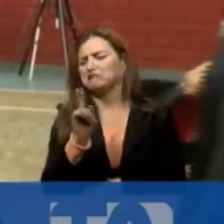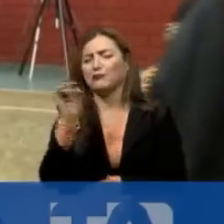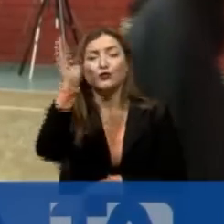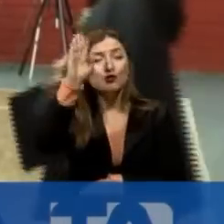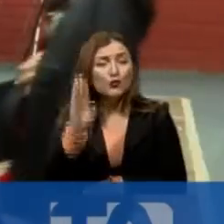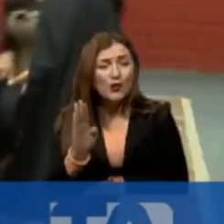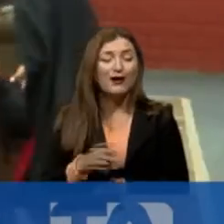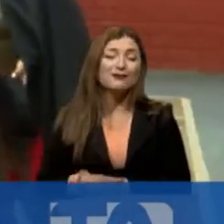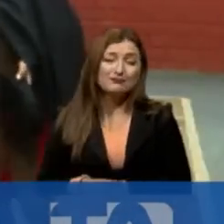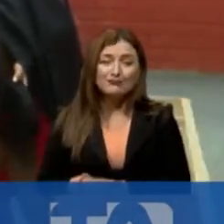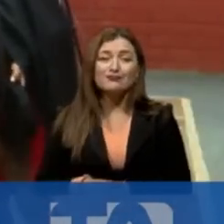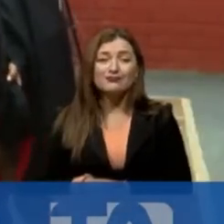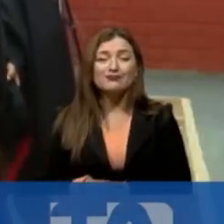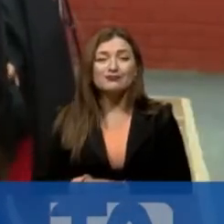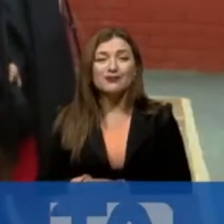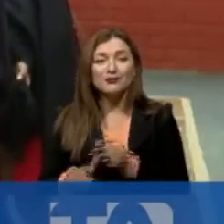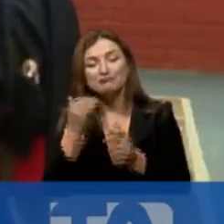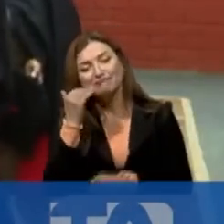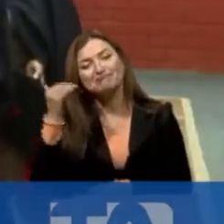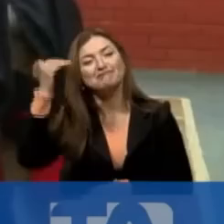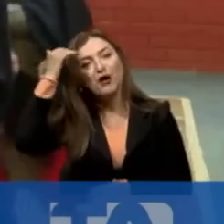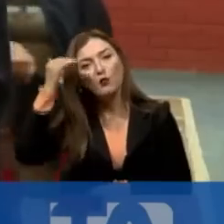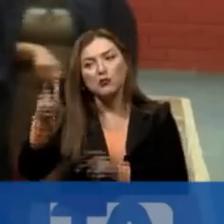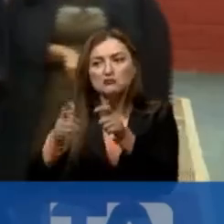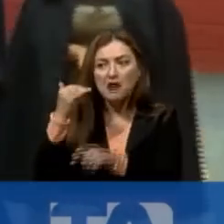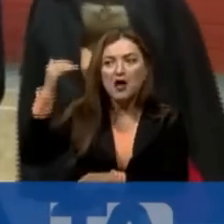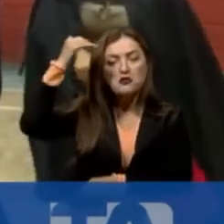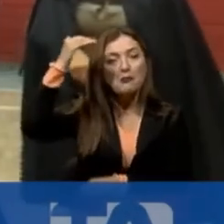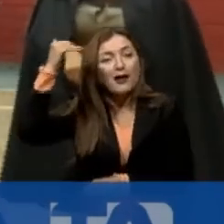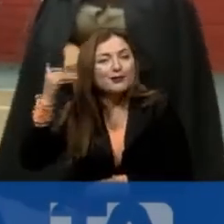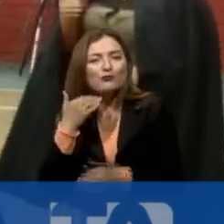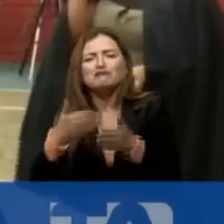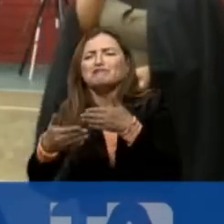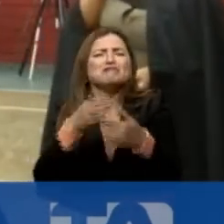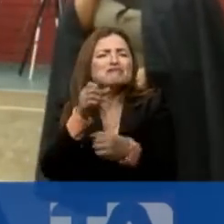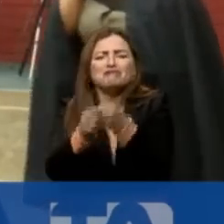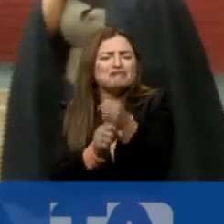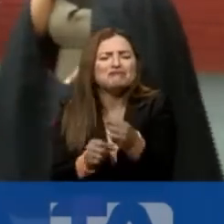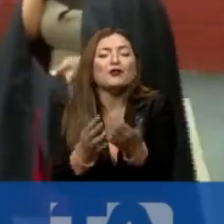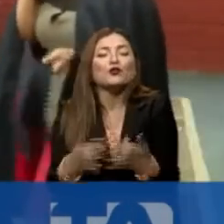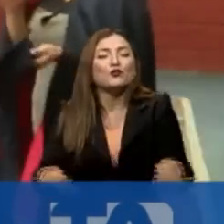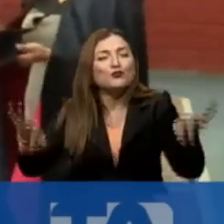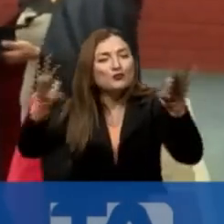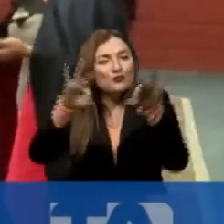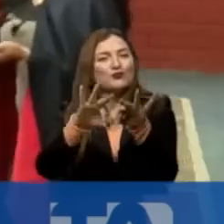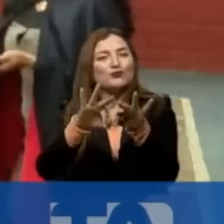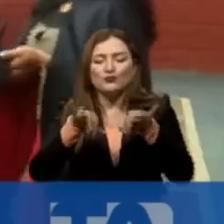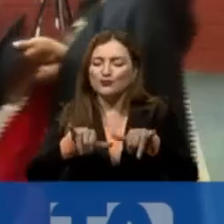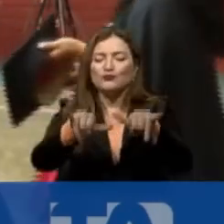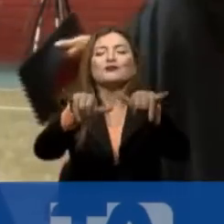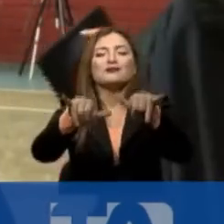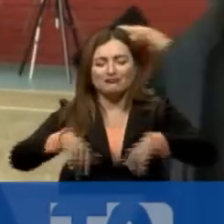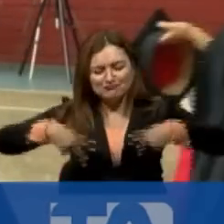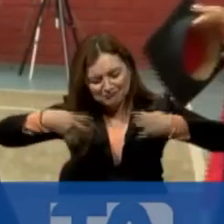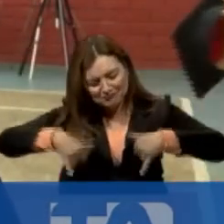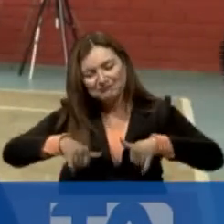Habemos personas inclusive mayores a nosotros, menores, la edad no importa. Lo importante es seguir adelante